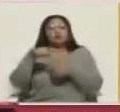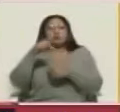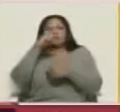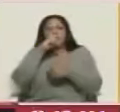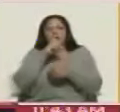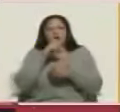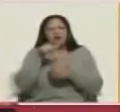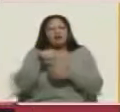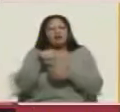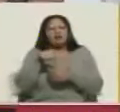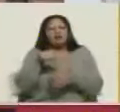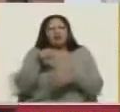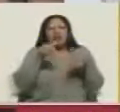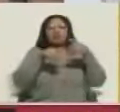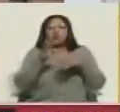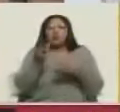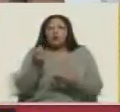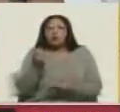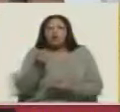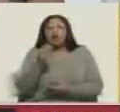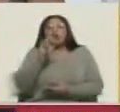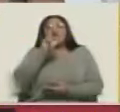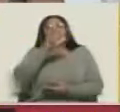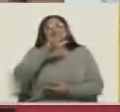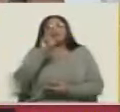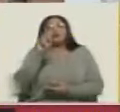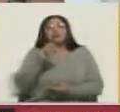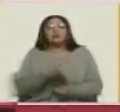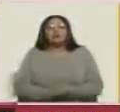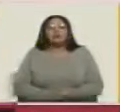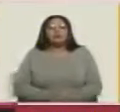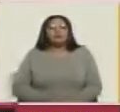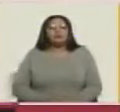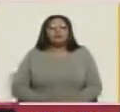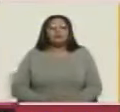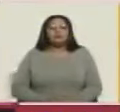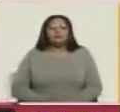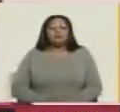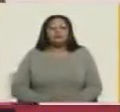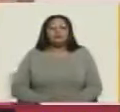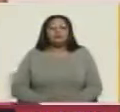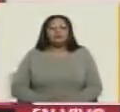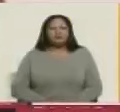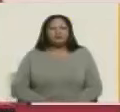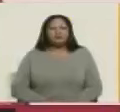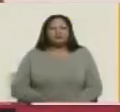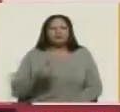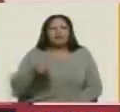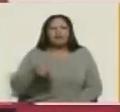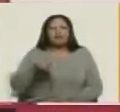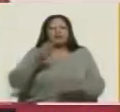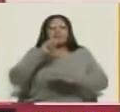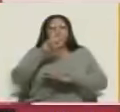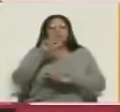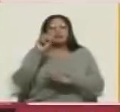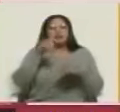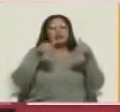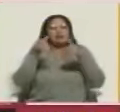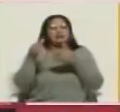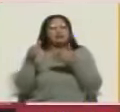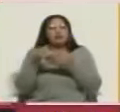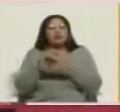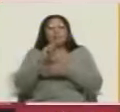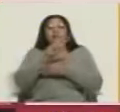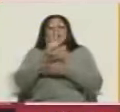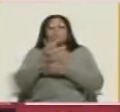30, ¿verdad? Esta es la 30. La 29 fue el referéndum, si no me equivoco. Esta sería la 30. En 25